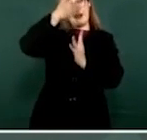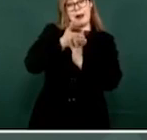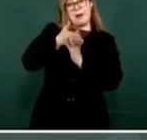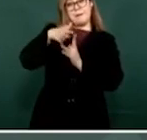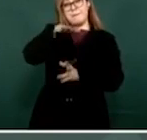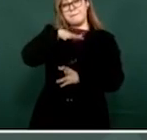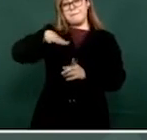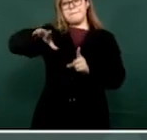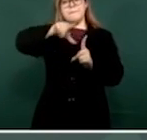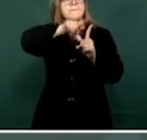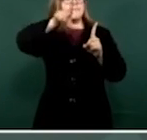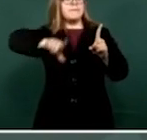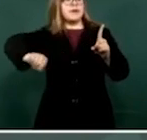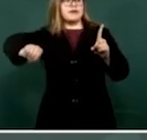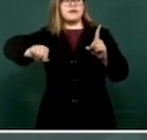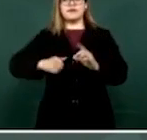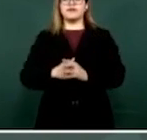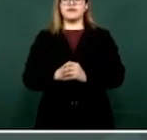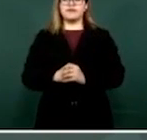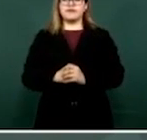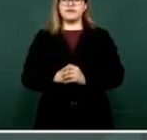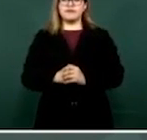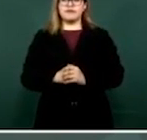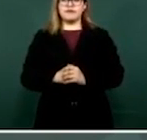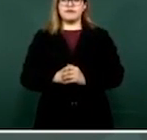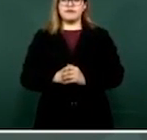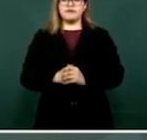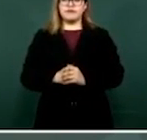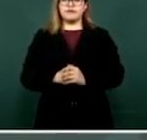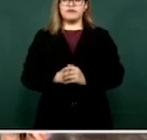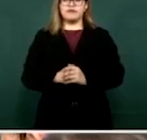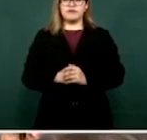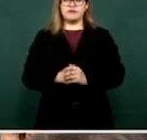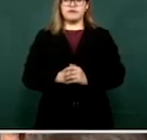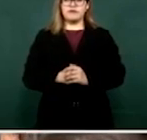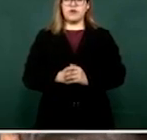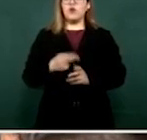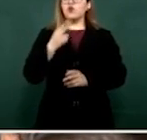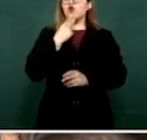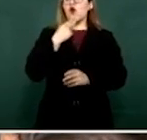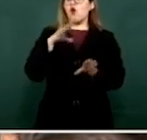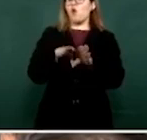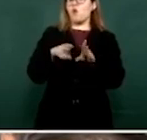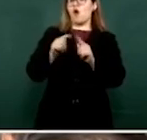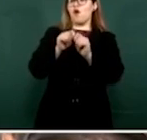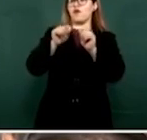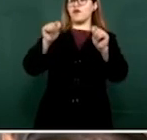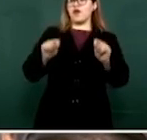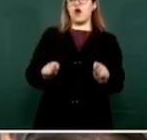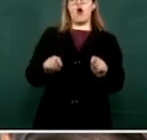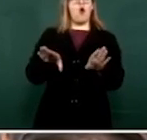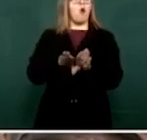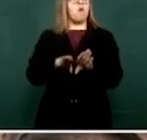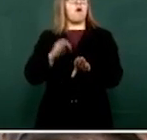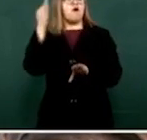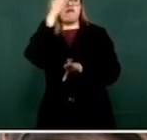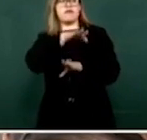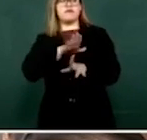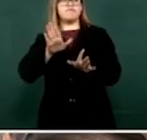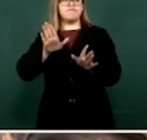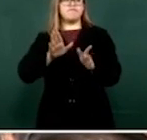territorio nacional y utilizaron los títulos de concesión para especular.